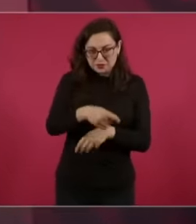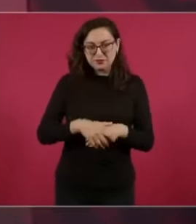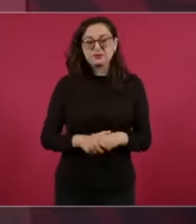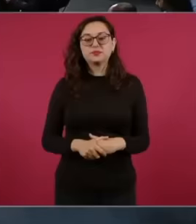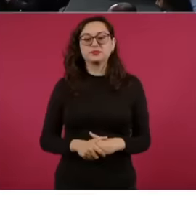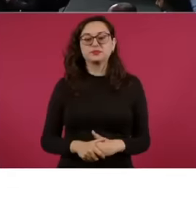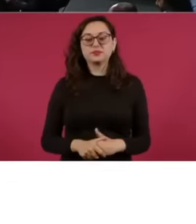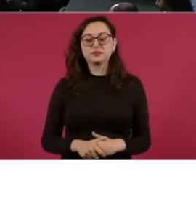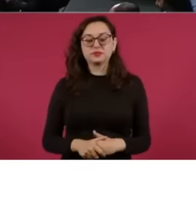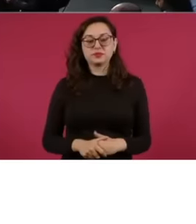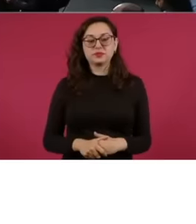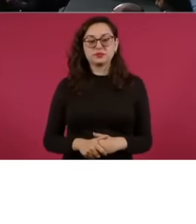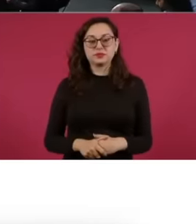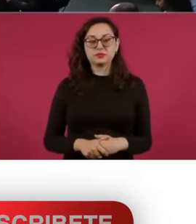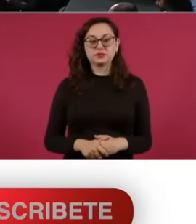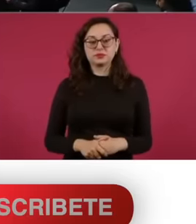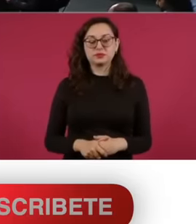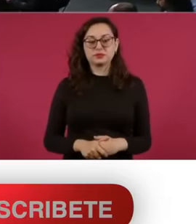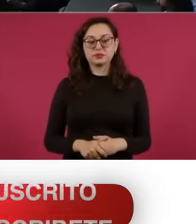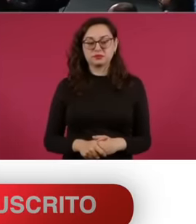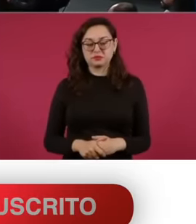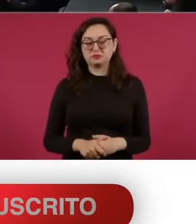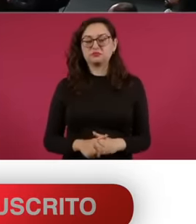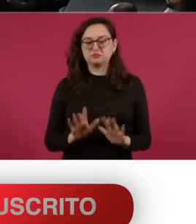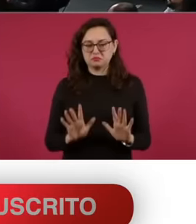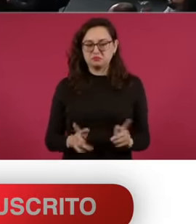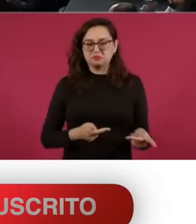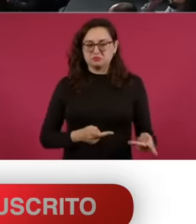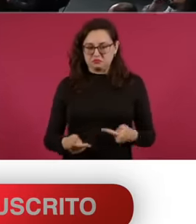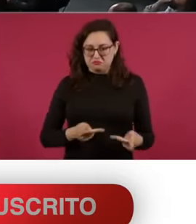nada más. Nos vamos a poner de acuerdo,